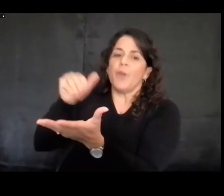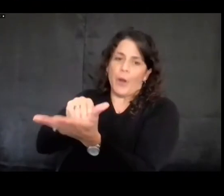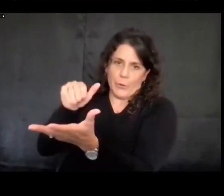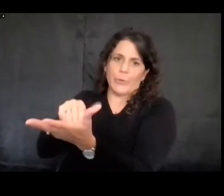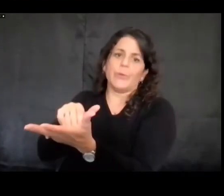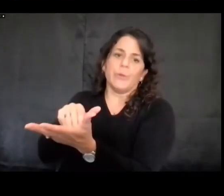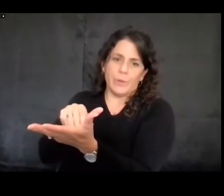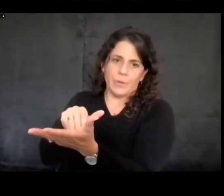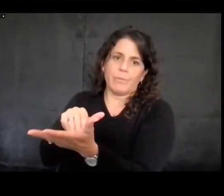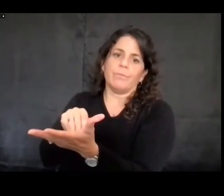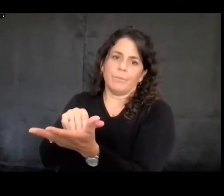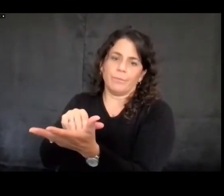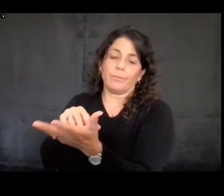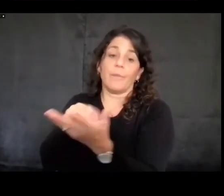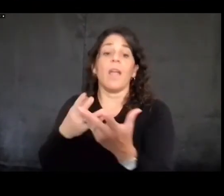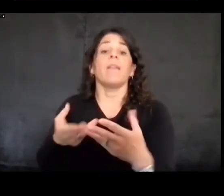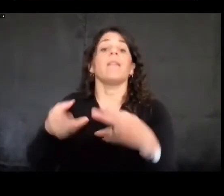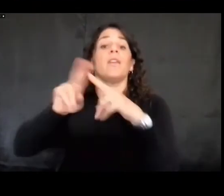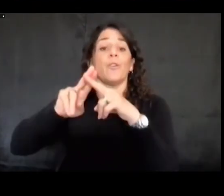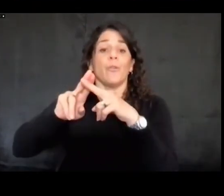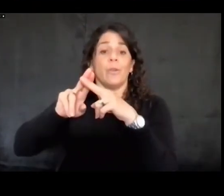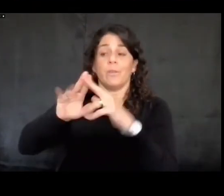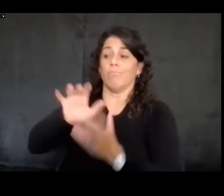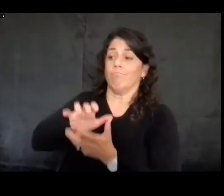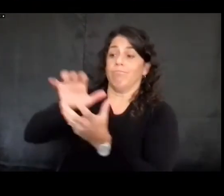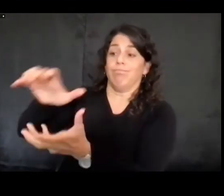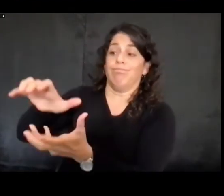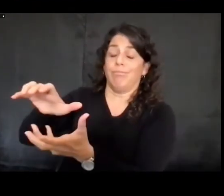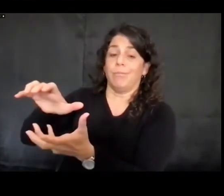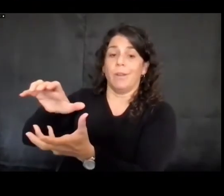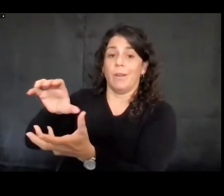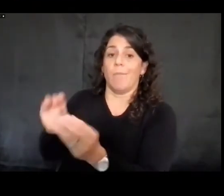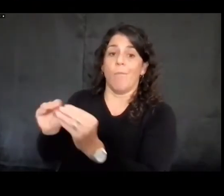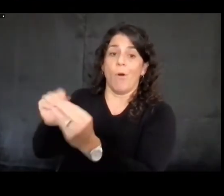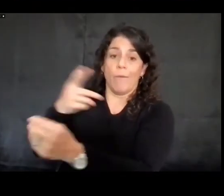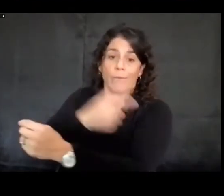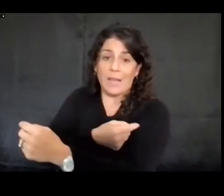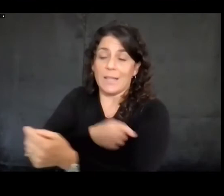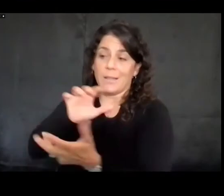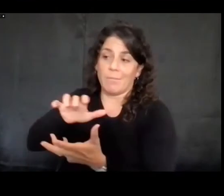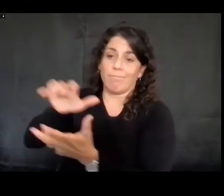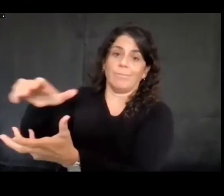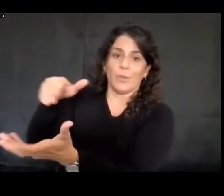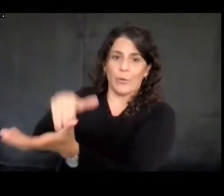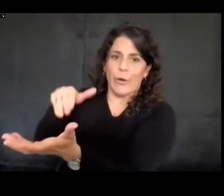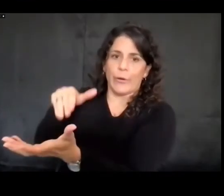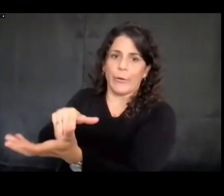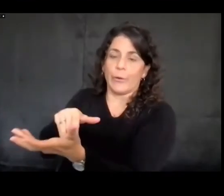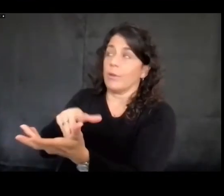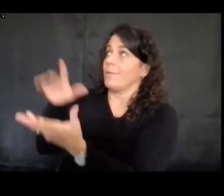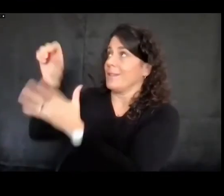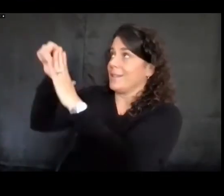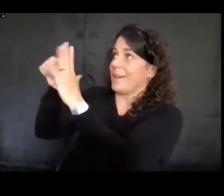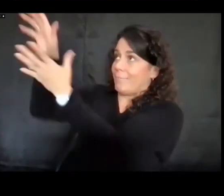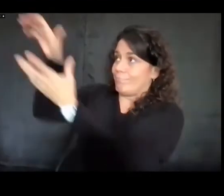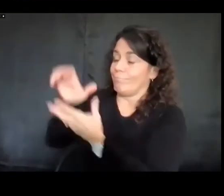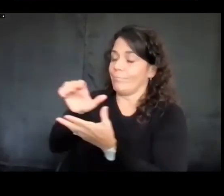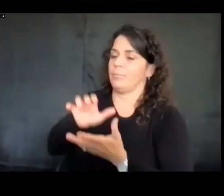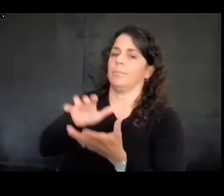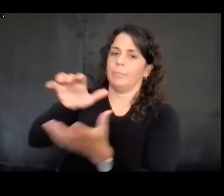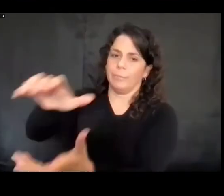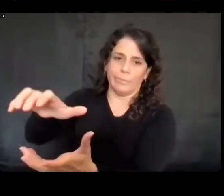proveedores aprobado por el estado y aumentar las asignaciones de vacunas a medida que revisamos la recibíamos del